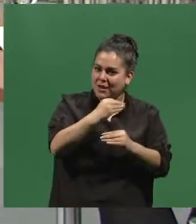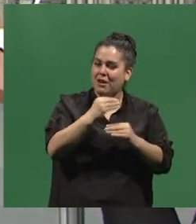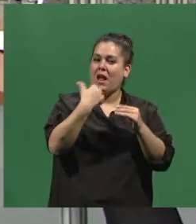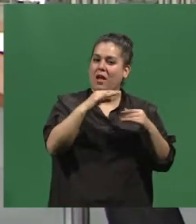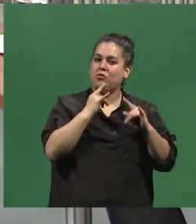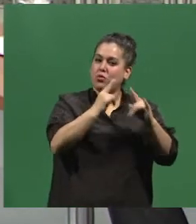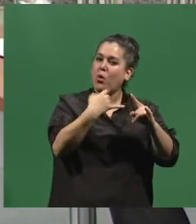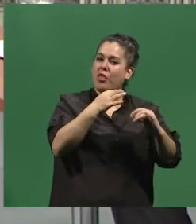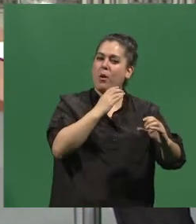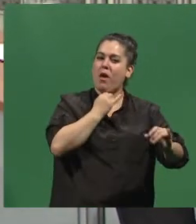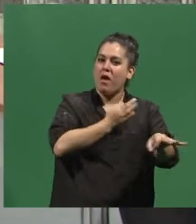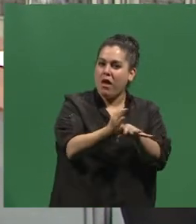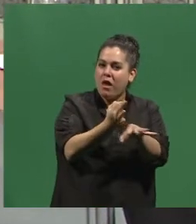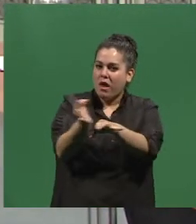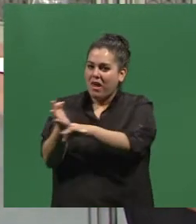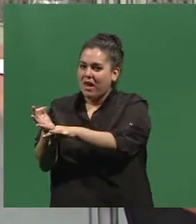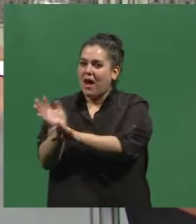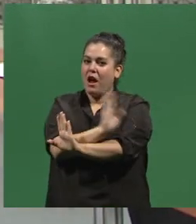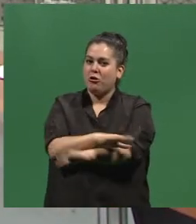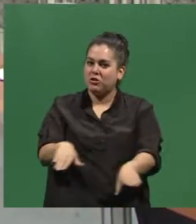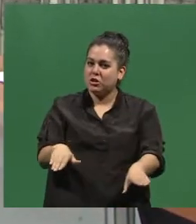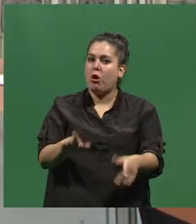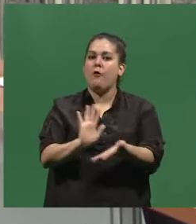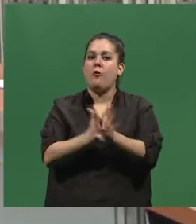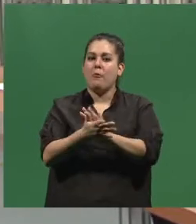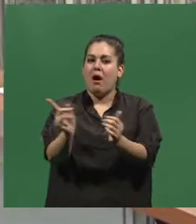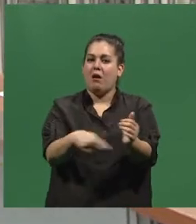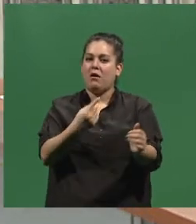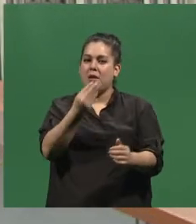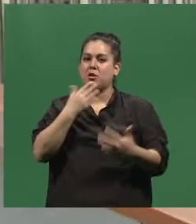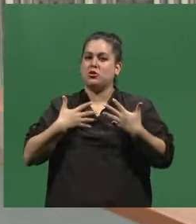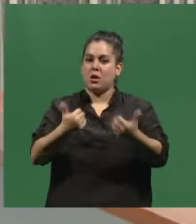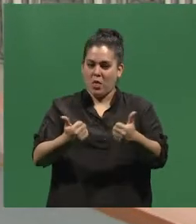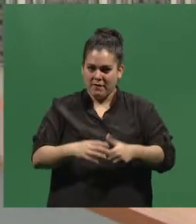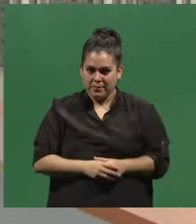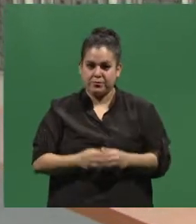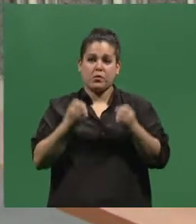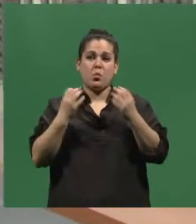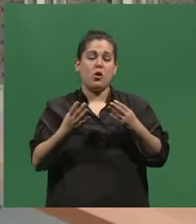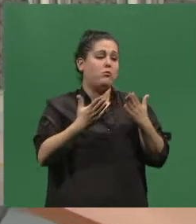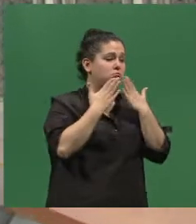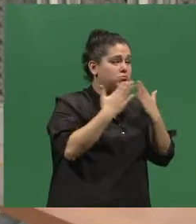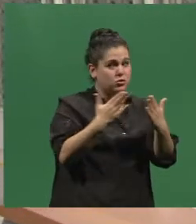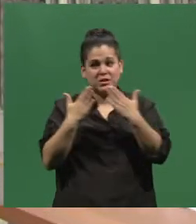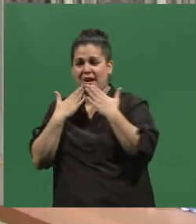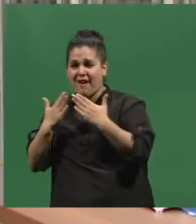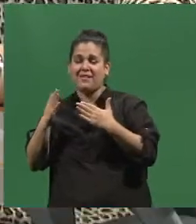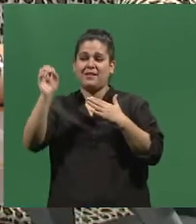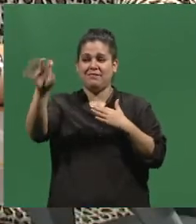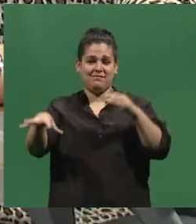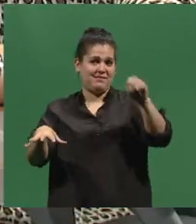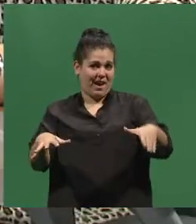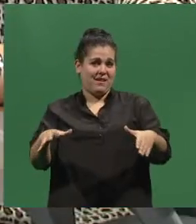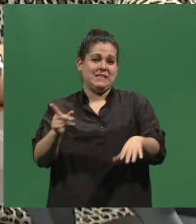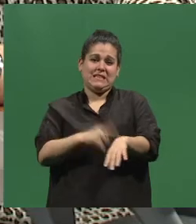debe empezar a comunicar y a enseñar a los chicos en hábitos de alimentación saludable. Bueno, muchísimas gracias por estar, se nos ha acabado